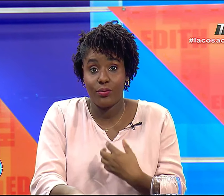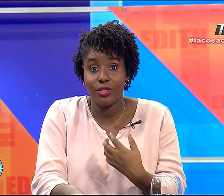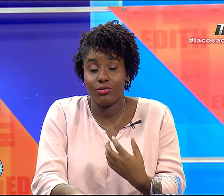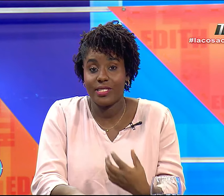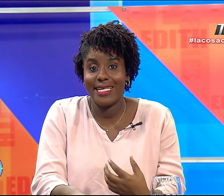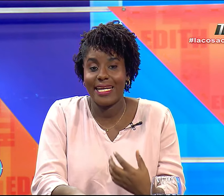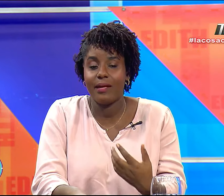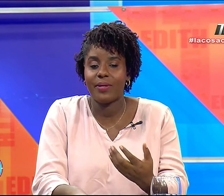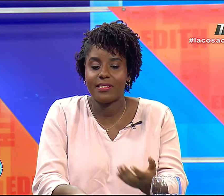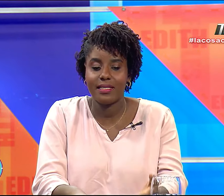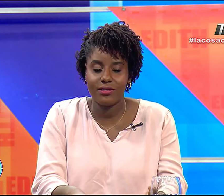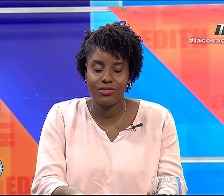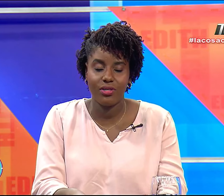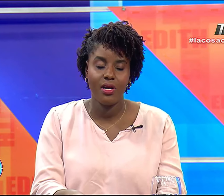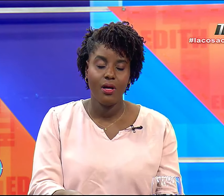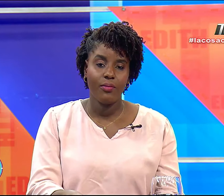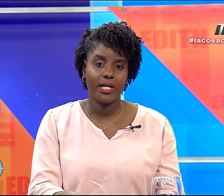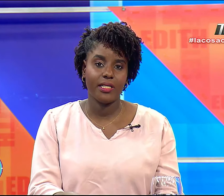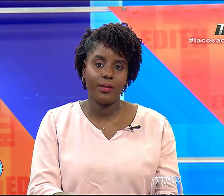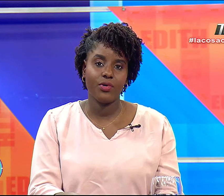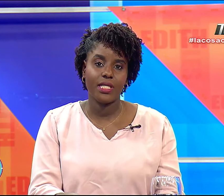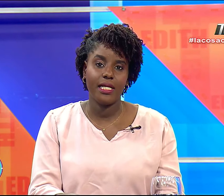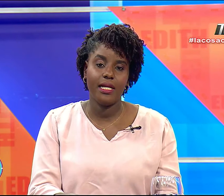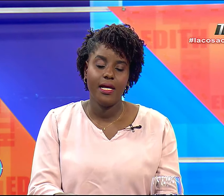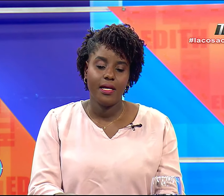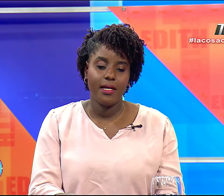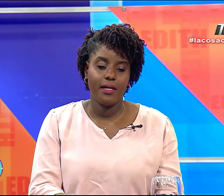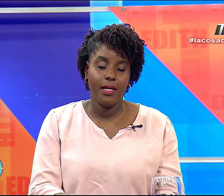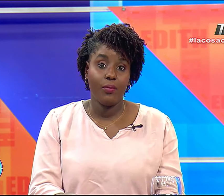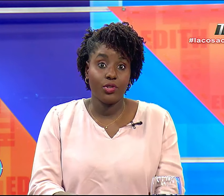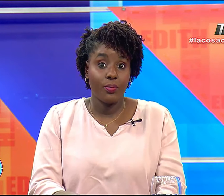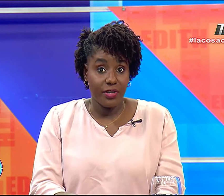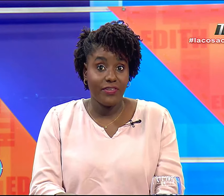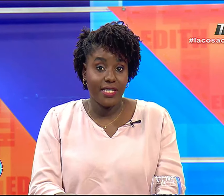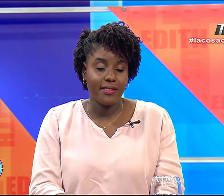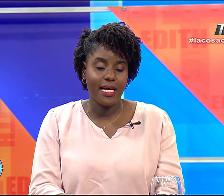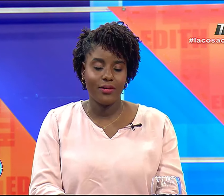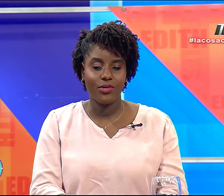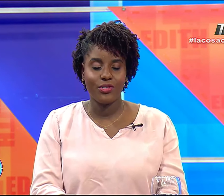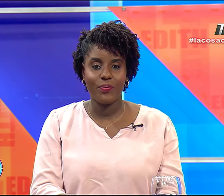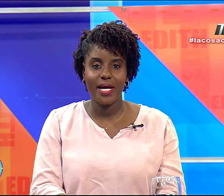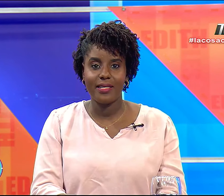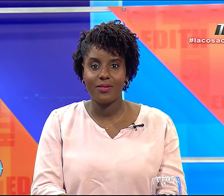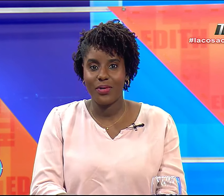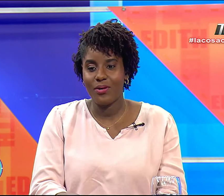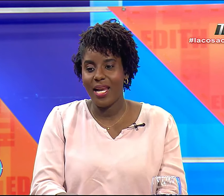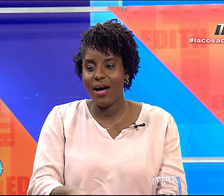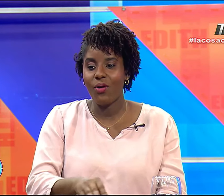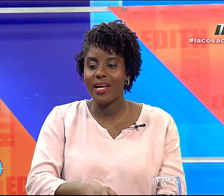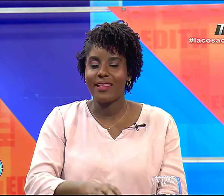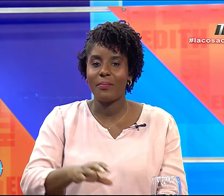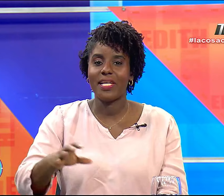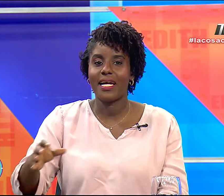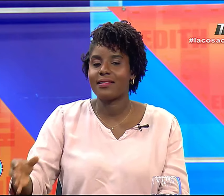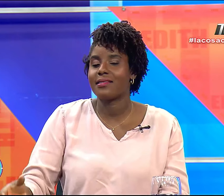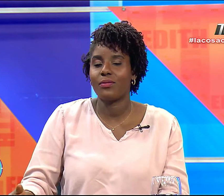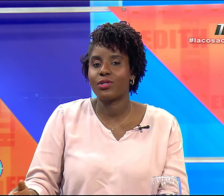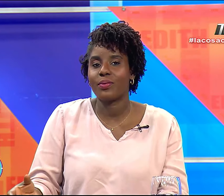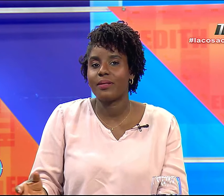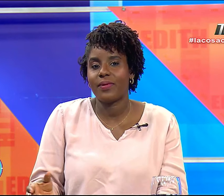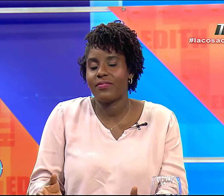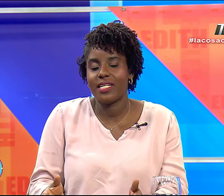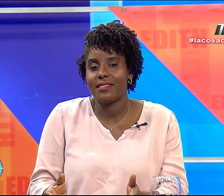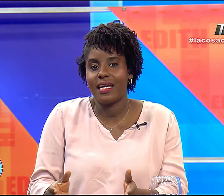nuestro método es de representación, porque tenemos el voto preferencial en nuestro país, pero a la hora de aplicarse ese